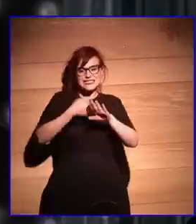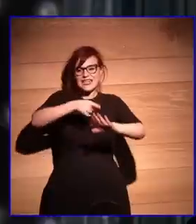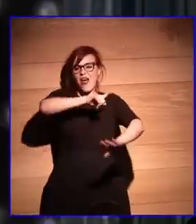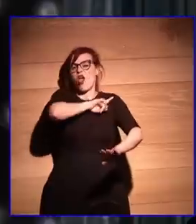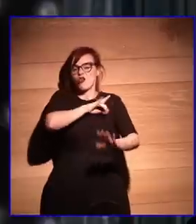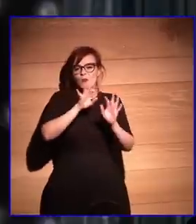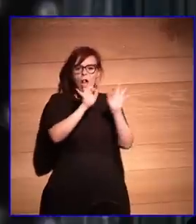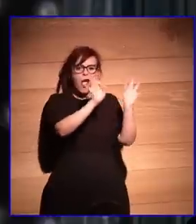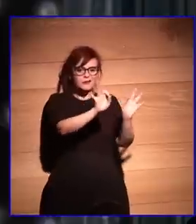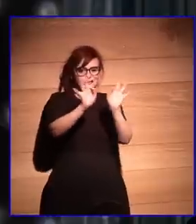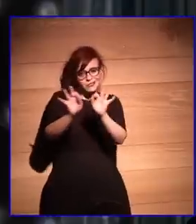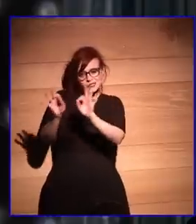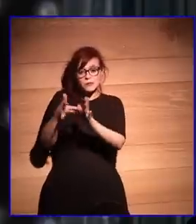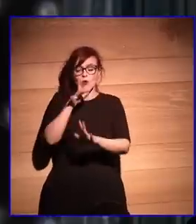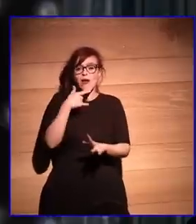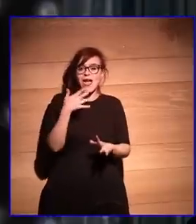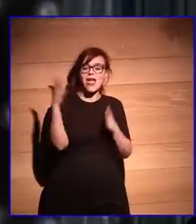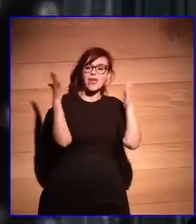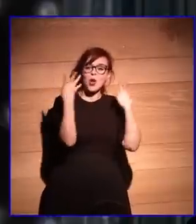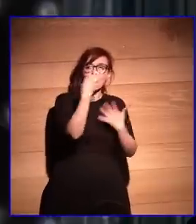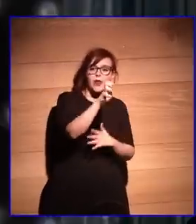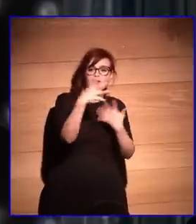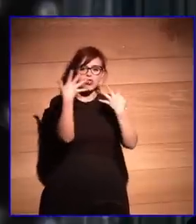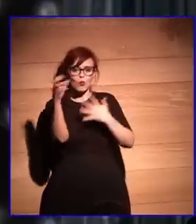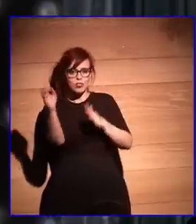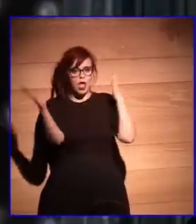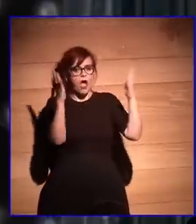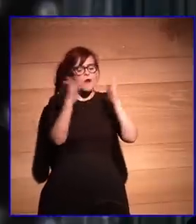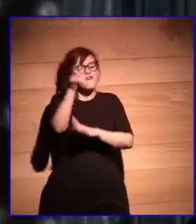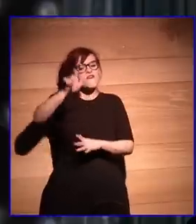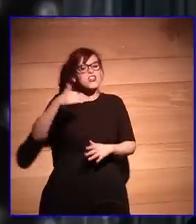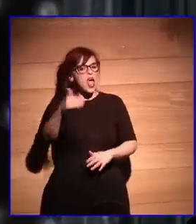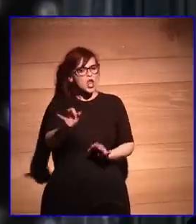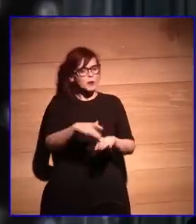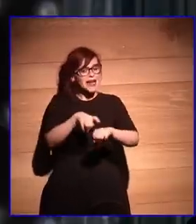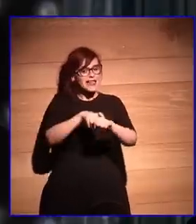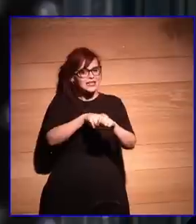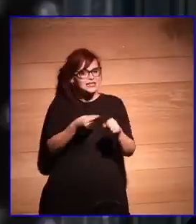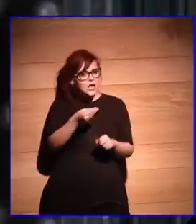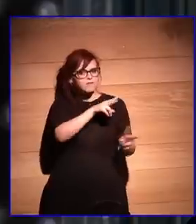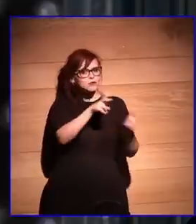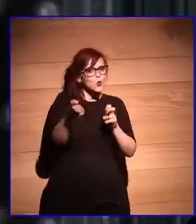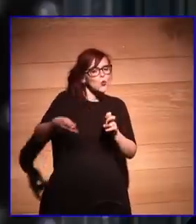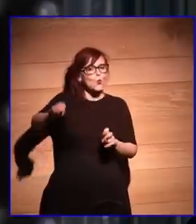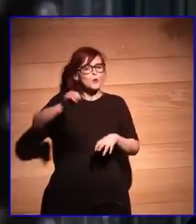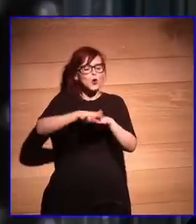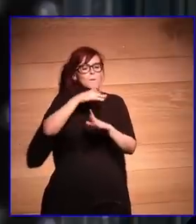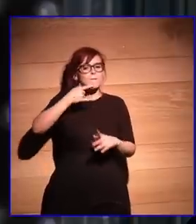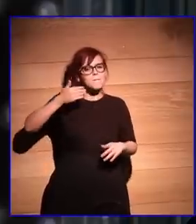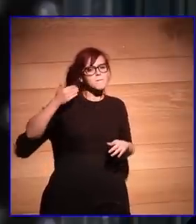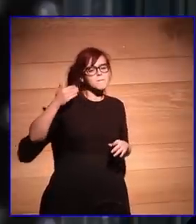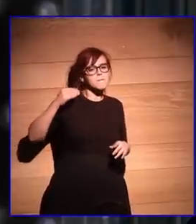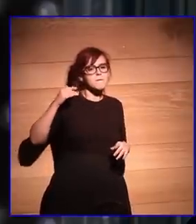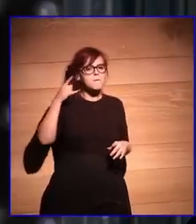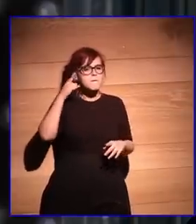muy estereotípico, ¿no? A partir de los 40-50, el villano adquiere una característica no tanto como de entidad del mal, sino como